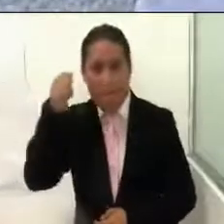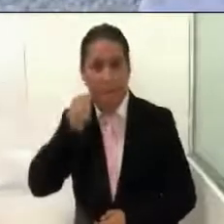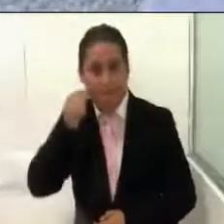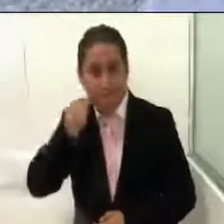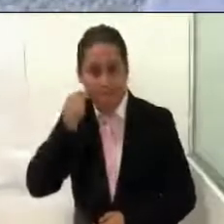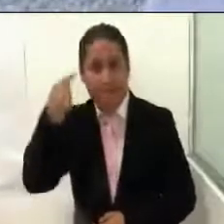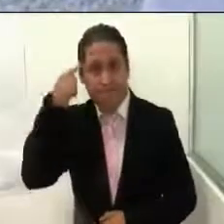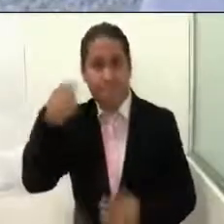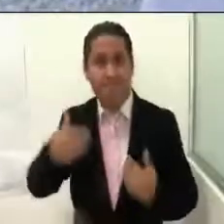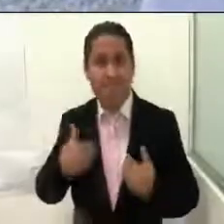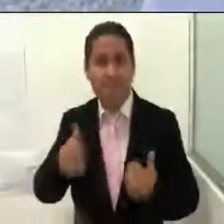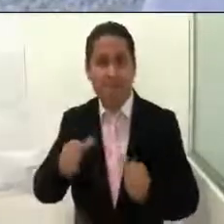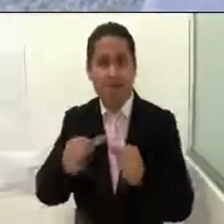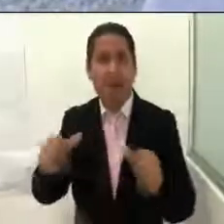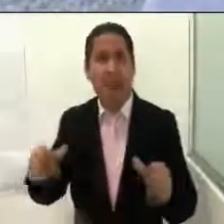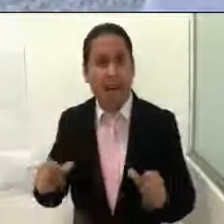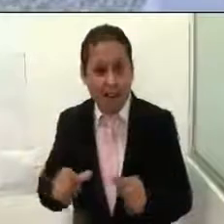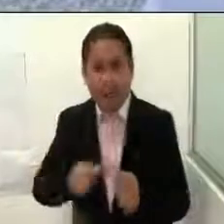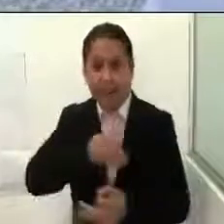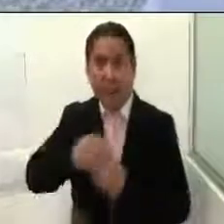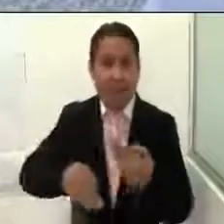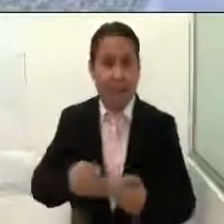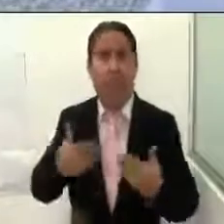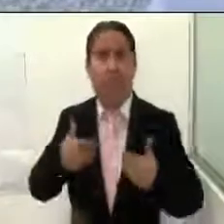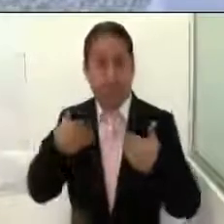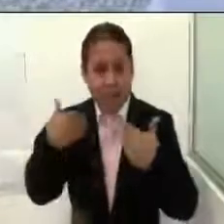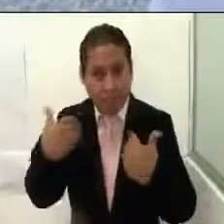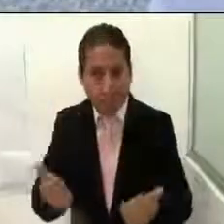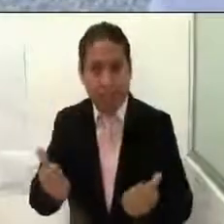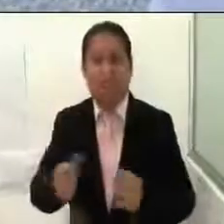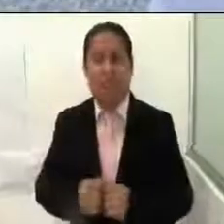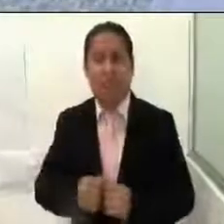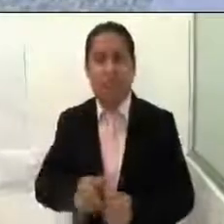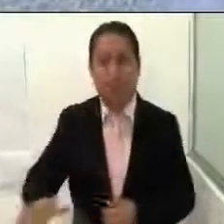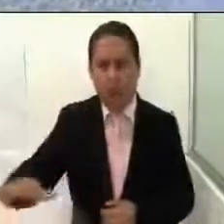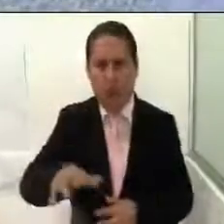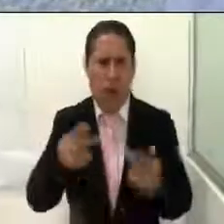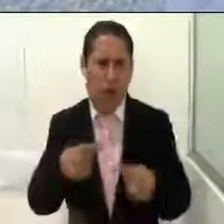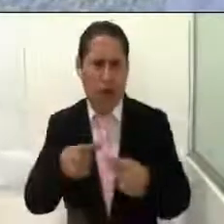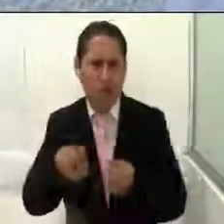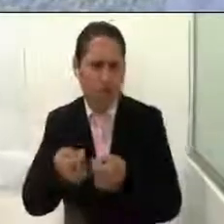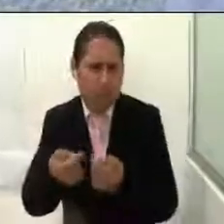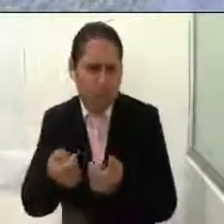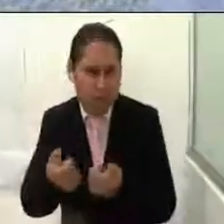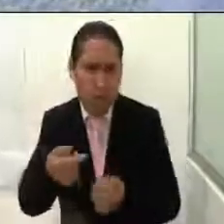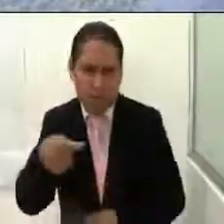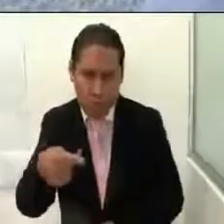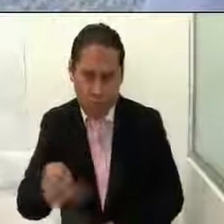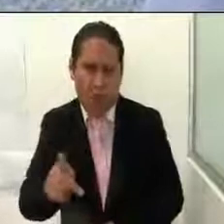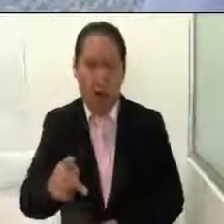sus áreas hemos logrado que aún con el personal que es poco aún no se les asignan